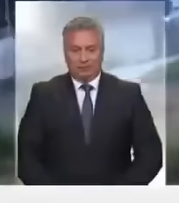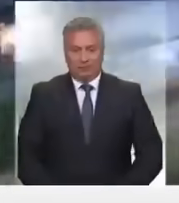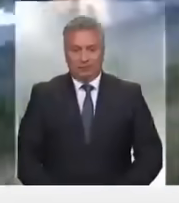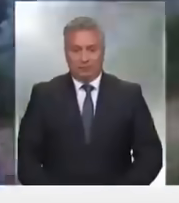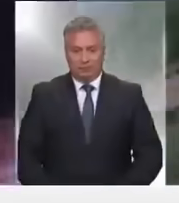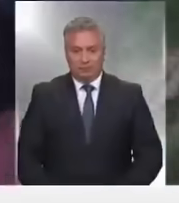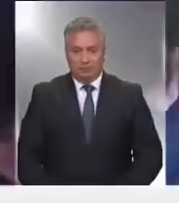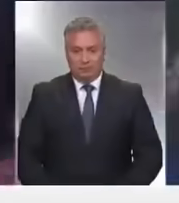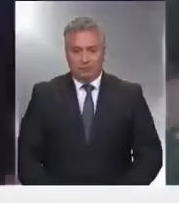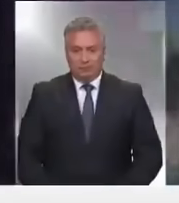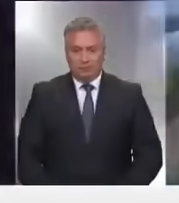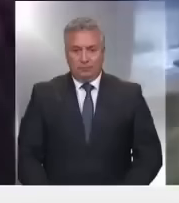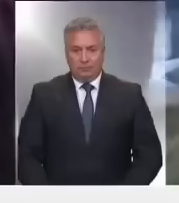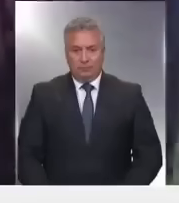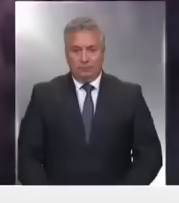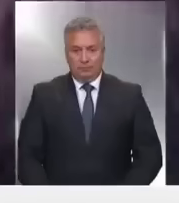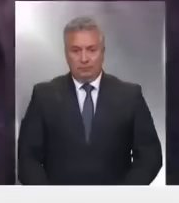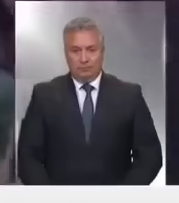¿Dónde está mi